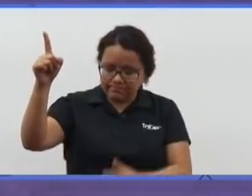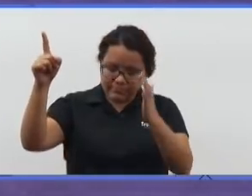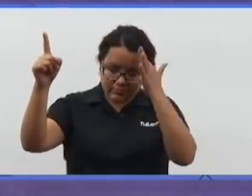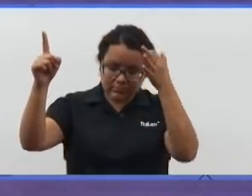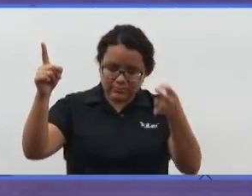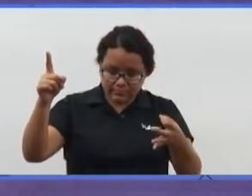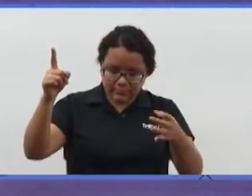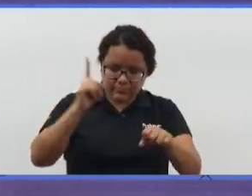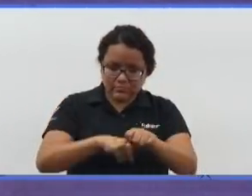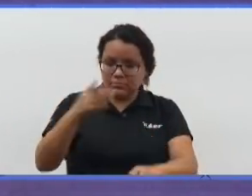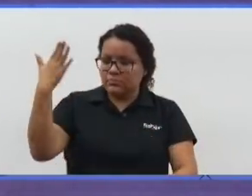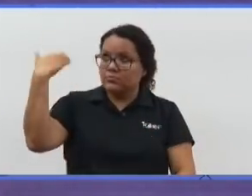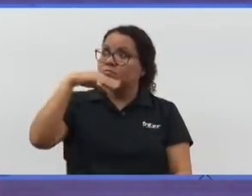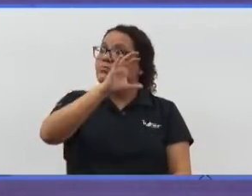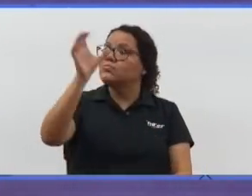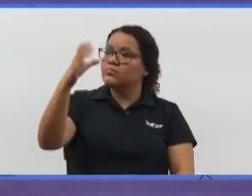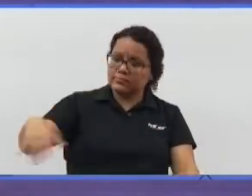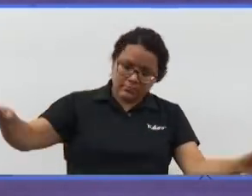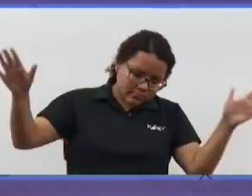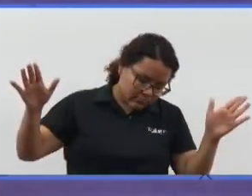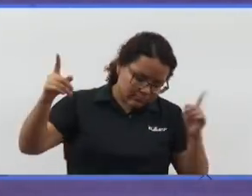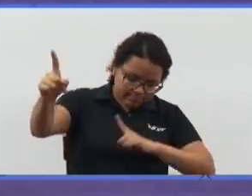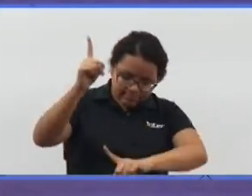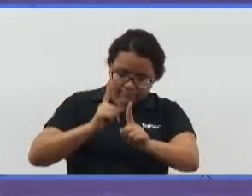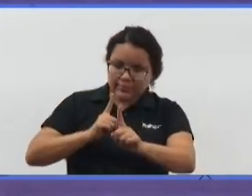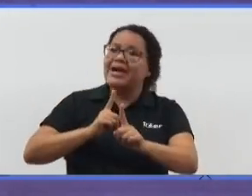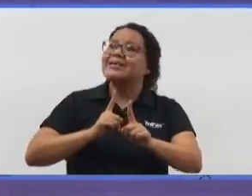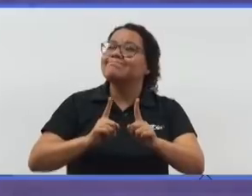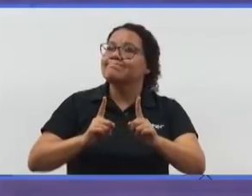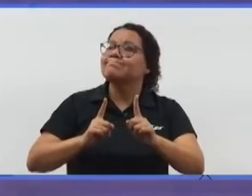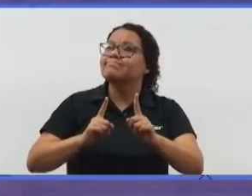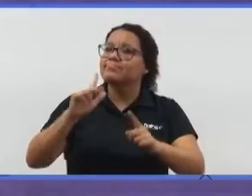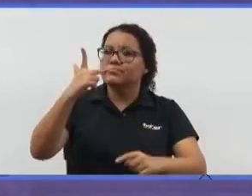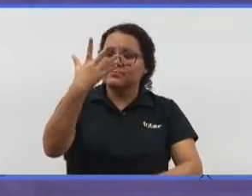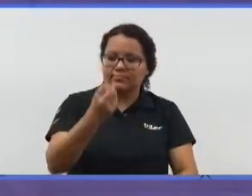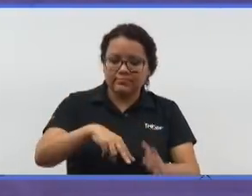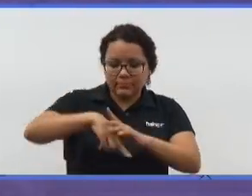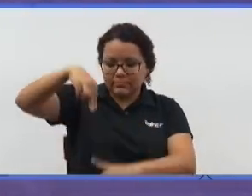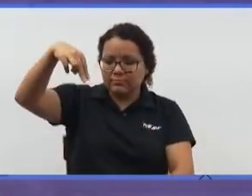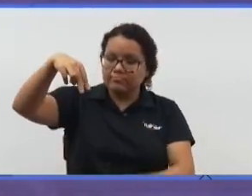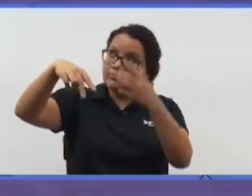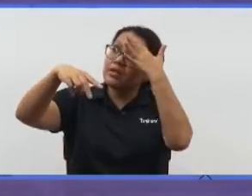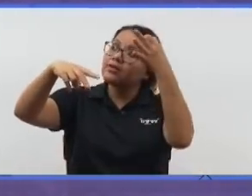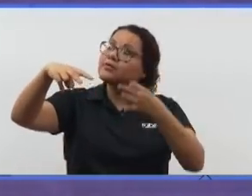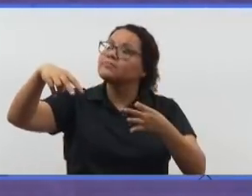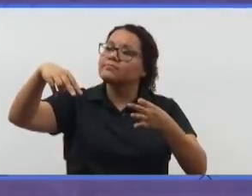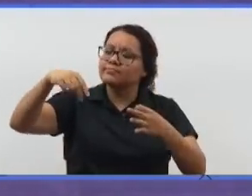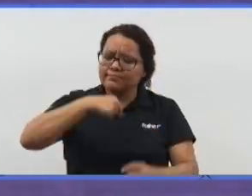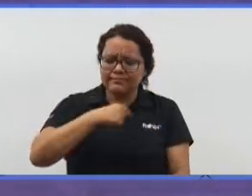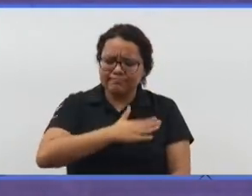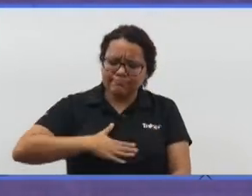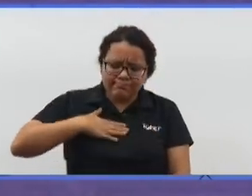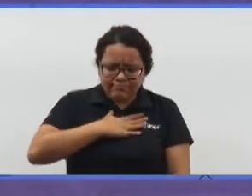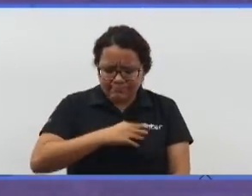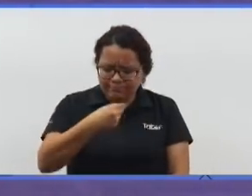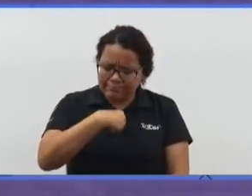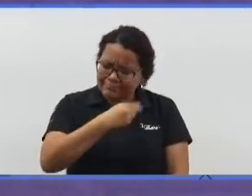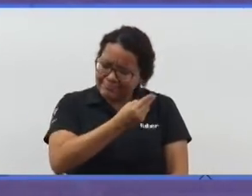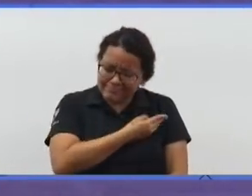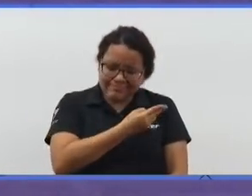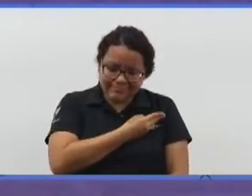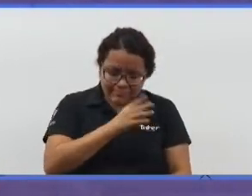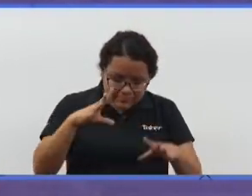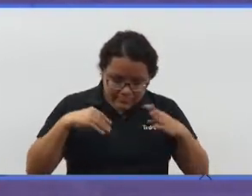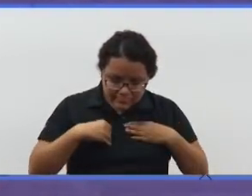yo creo que eres dios que moriste en la cruz por mis pecados y resucitado hasta el tercer día me arrepiento señor soy pecador